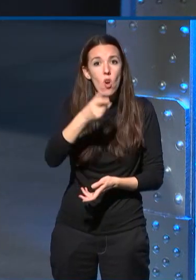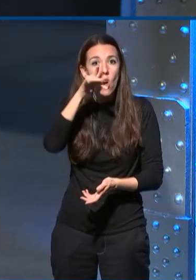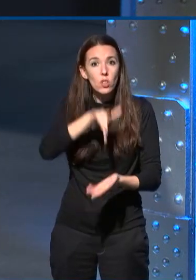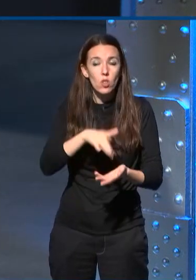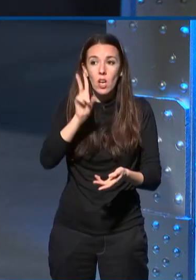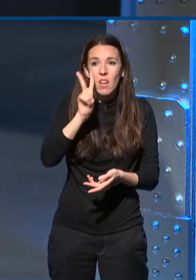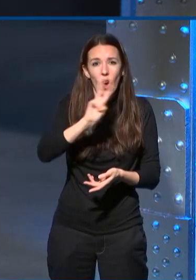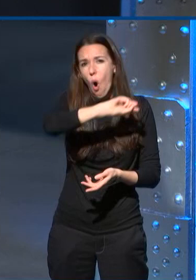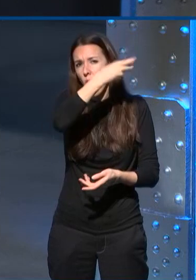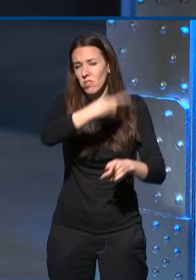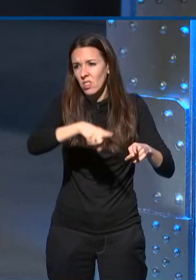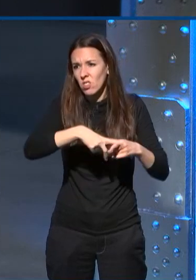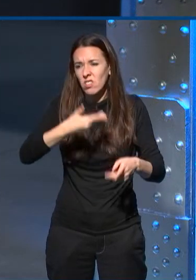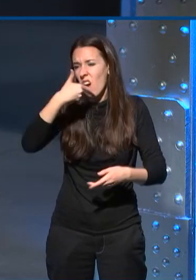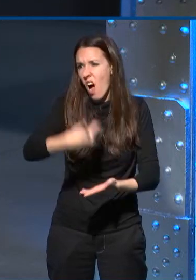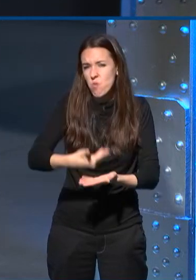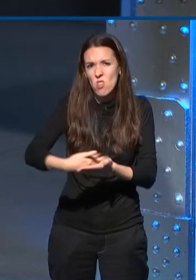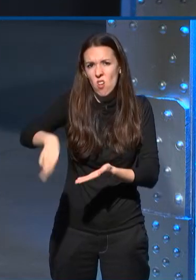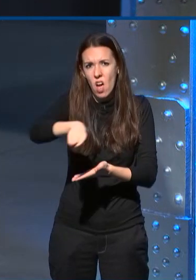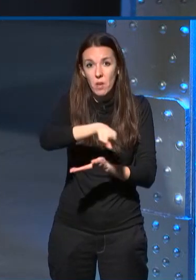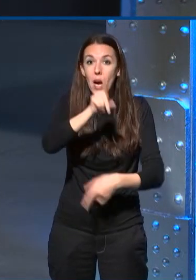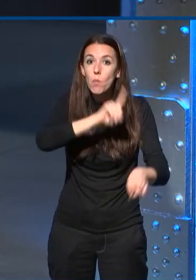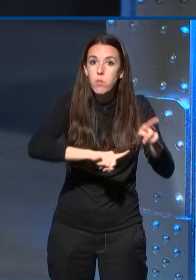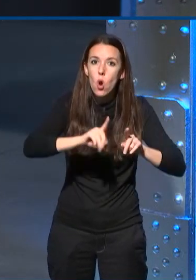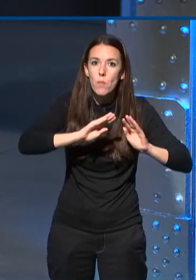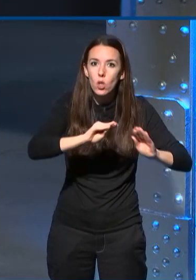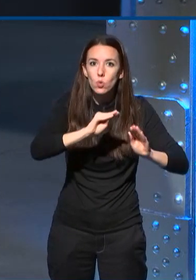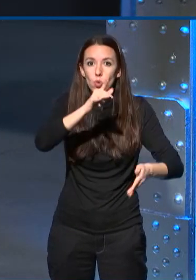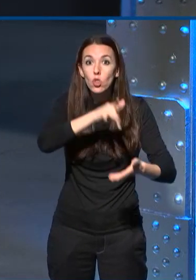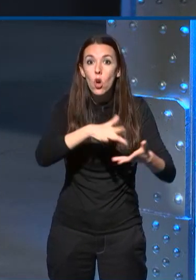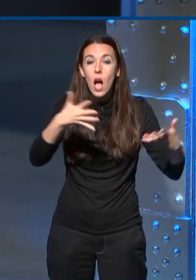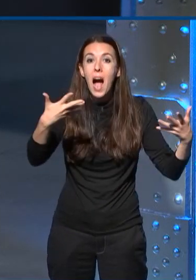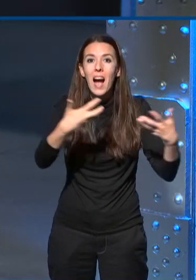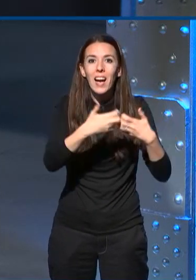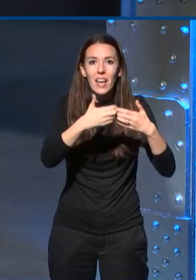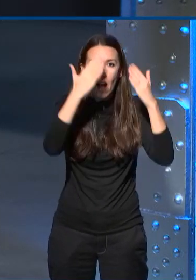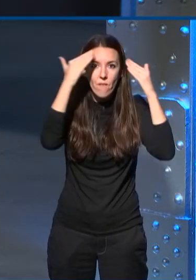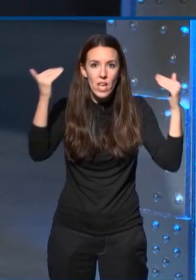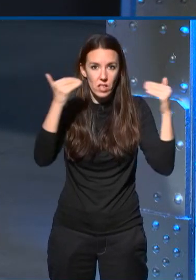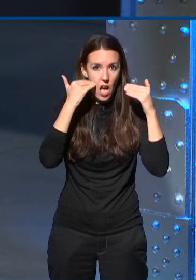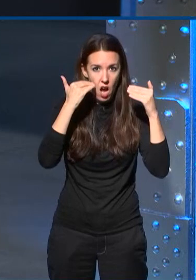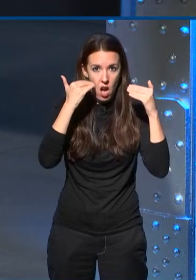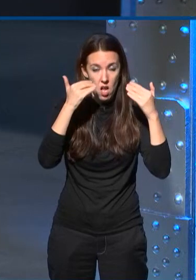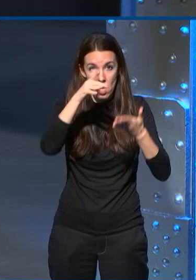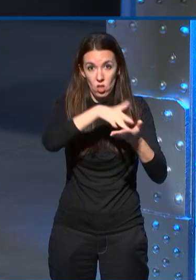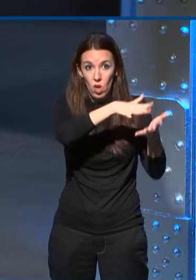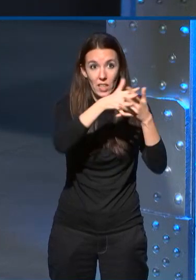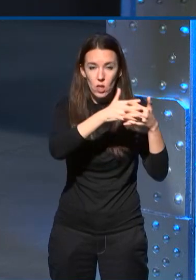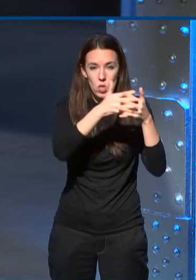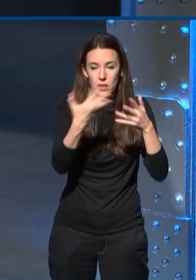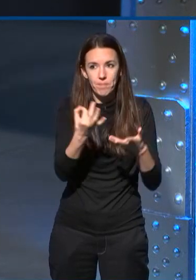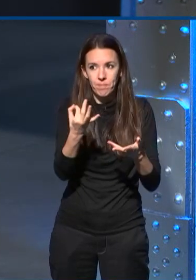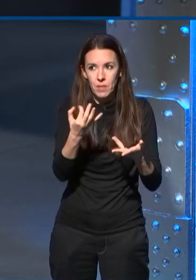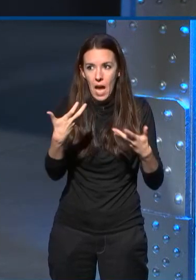pues veían otras cosas. Pero aparte tenían un problema gravísimo. Estaban en plena guerra del Vietnam. Los estadounidenses tenían que